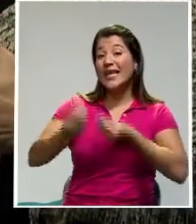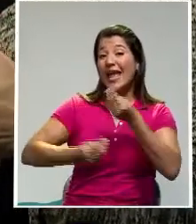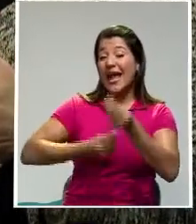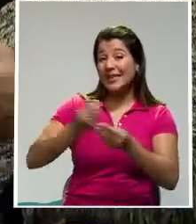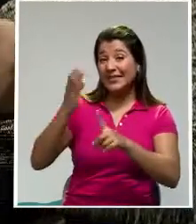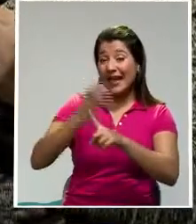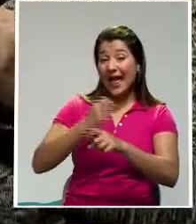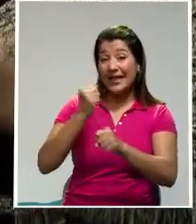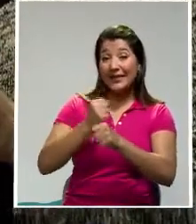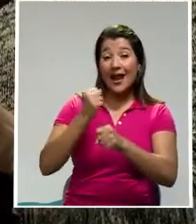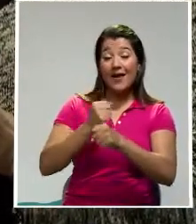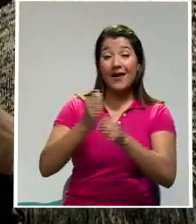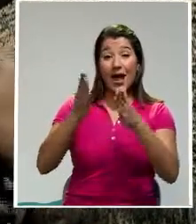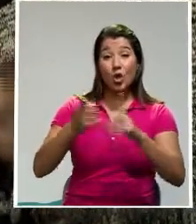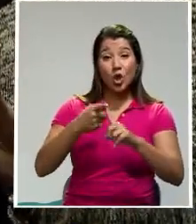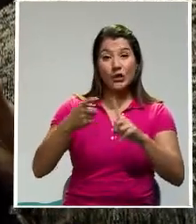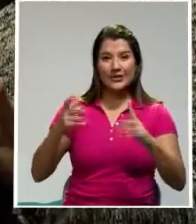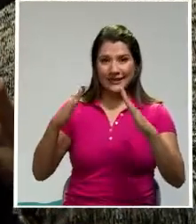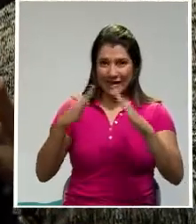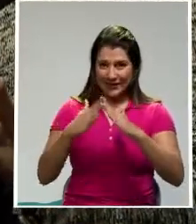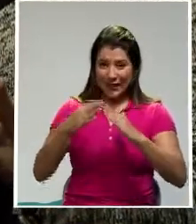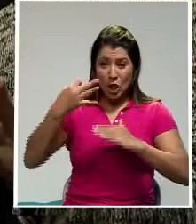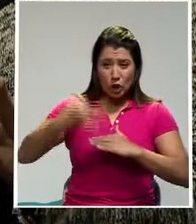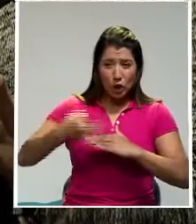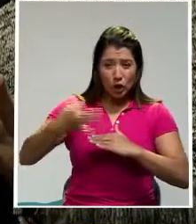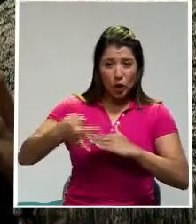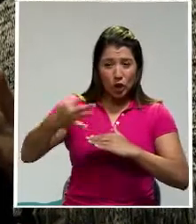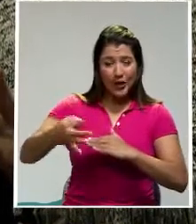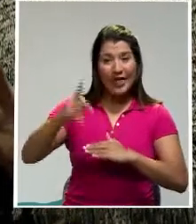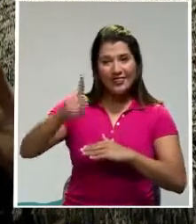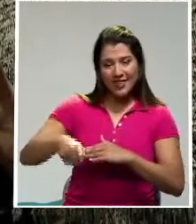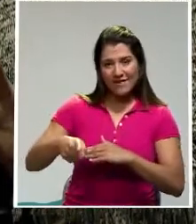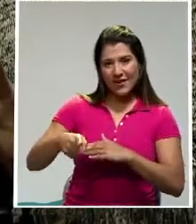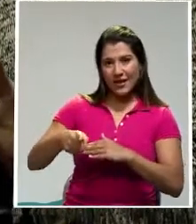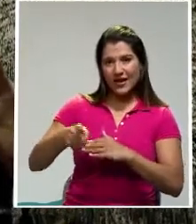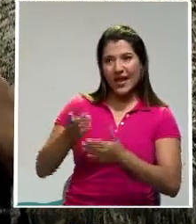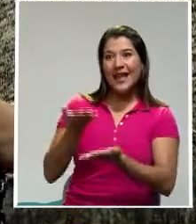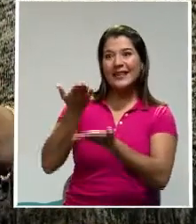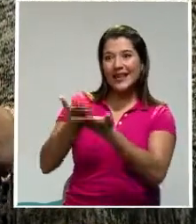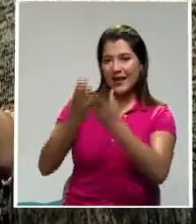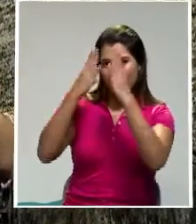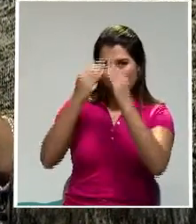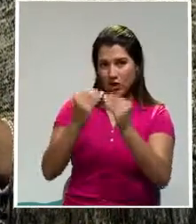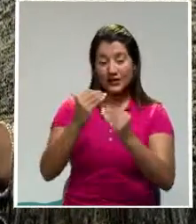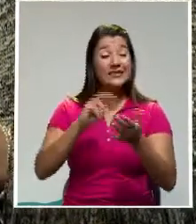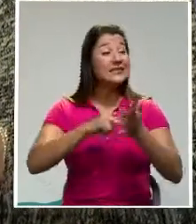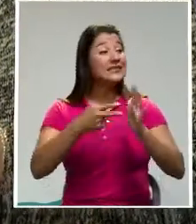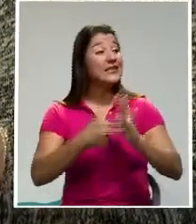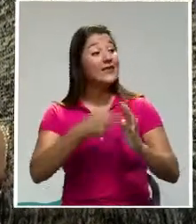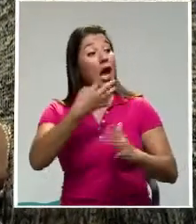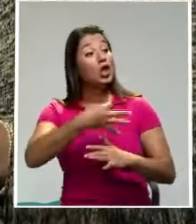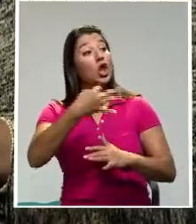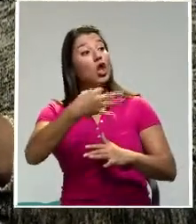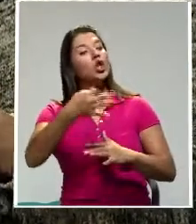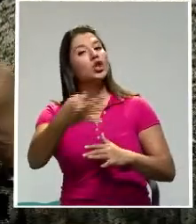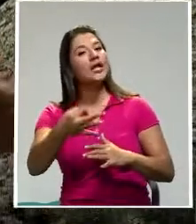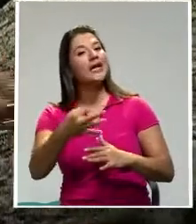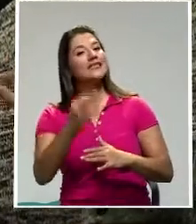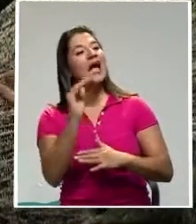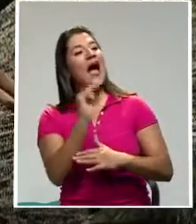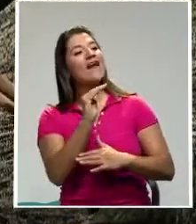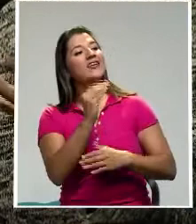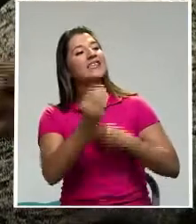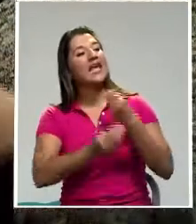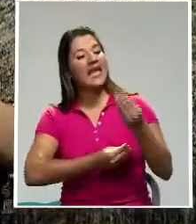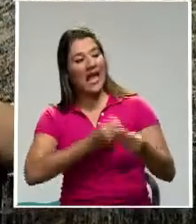teletrabajo día a día tiene que reportar. Es decir, hace como un balance diario sí. de que efectivamente, de sus